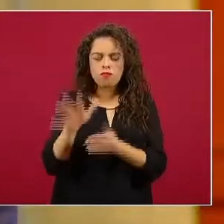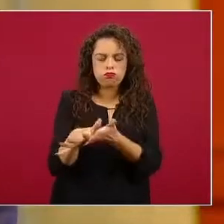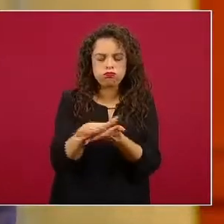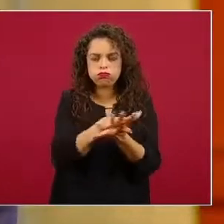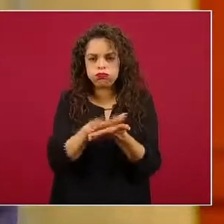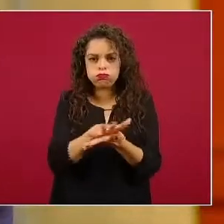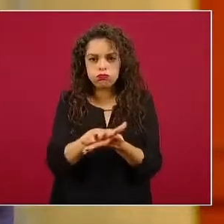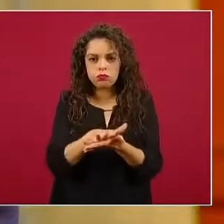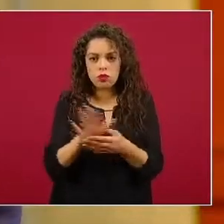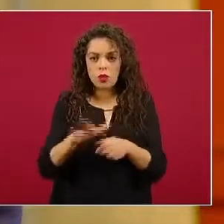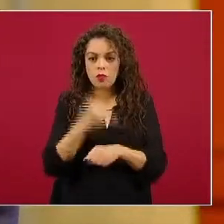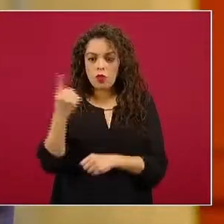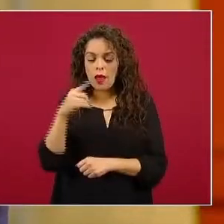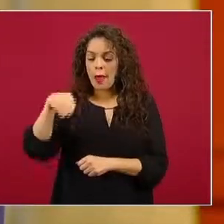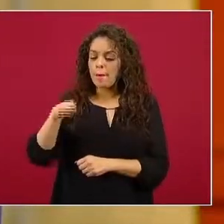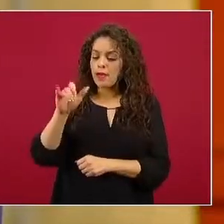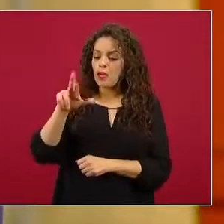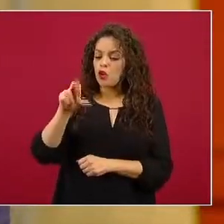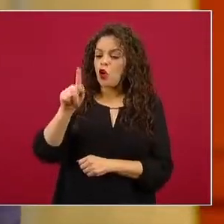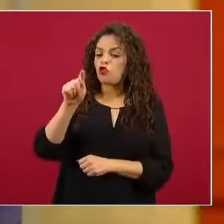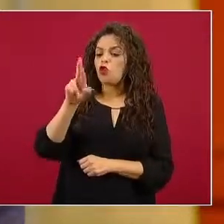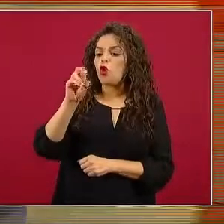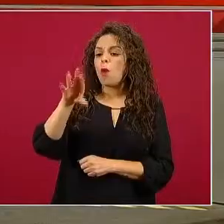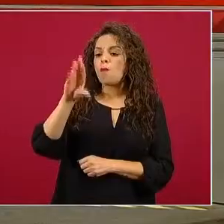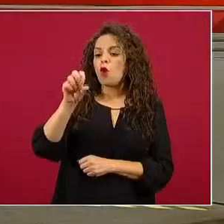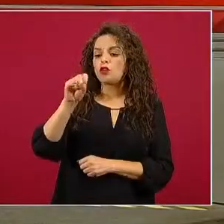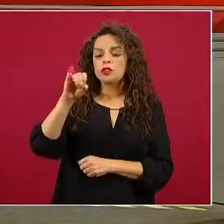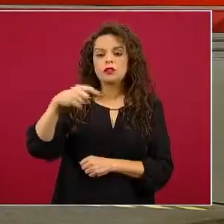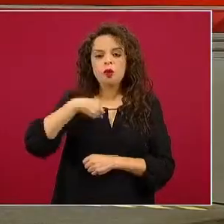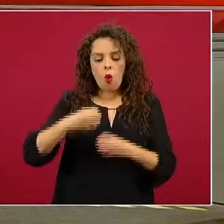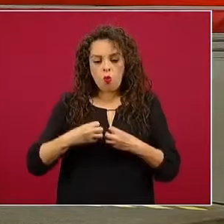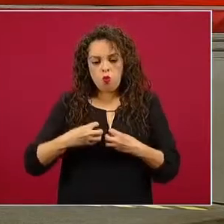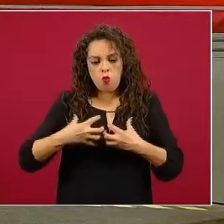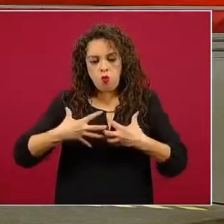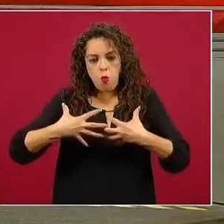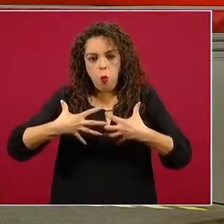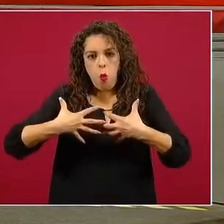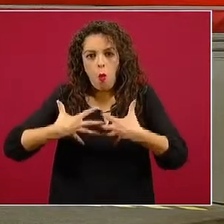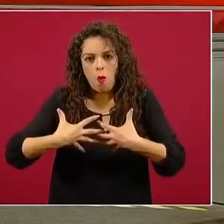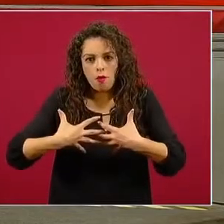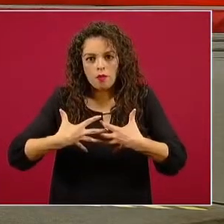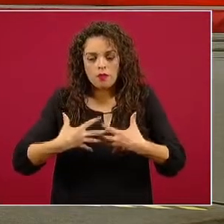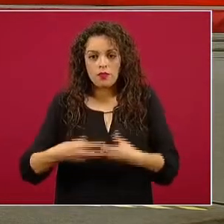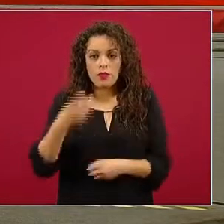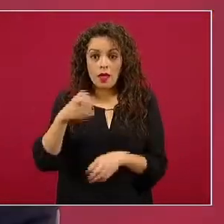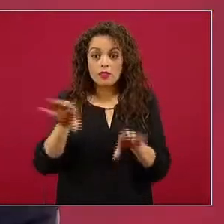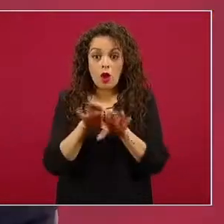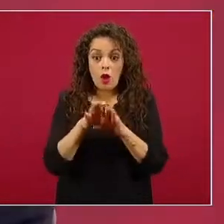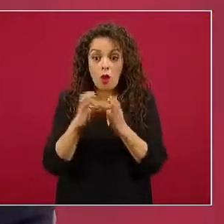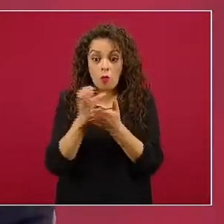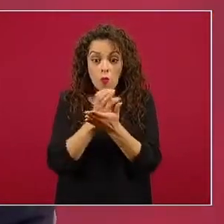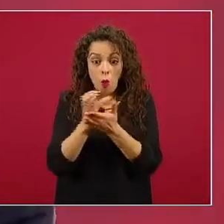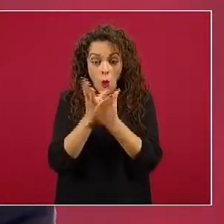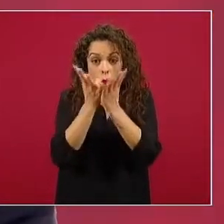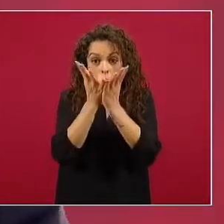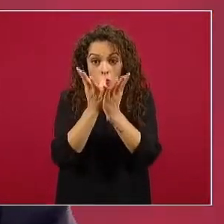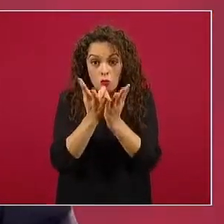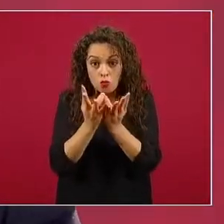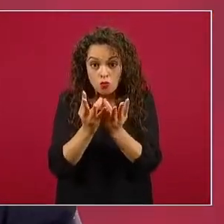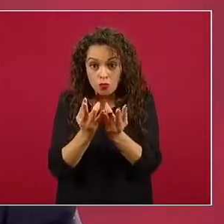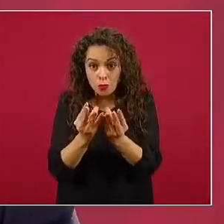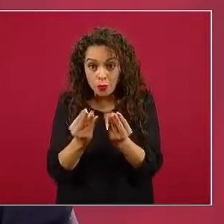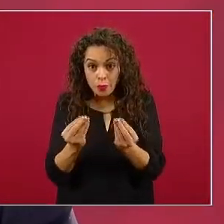por microtrombosis, por inflamación, por degradación del tejido, y la recuperación física de la